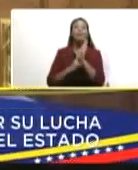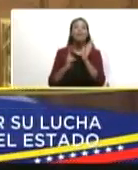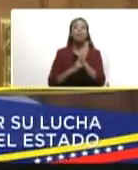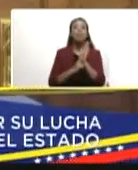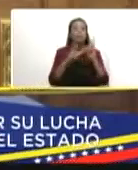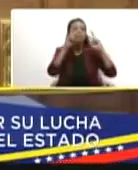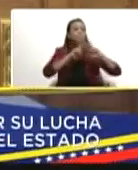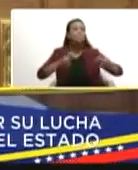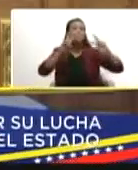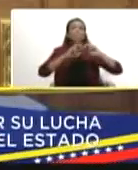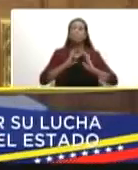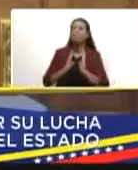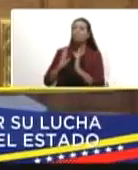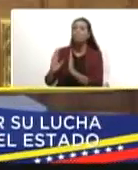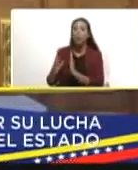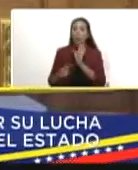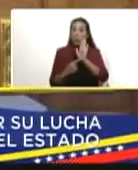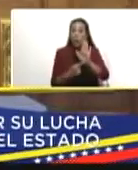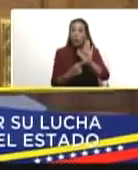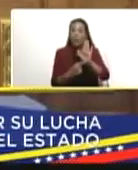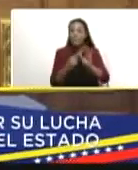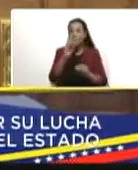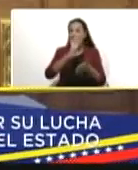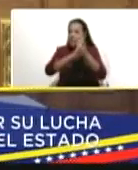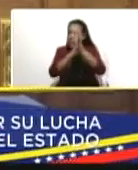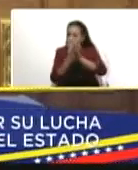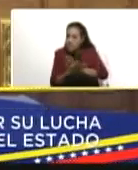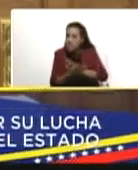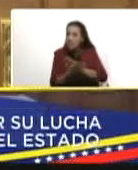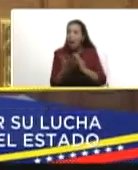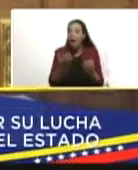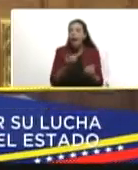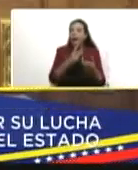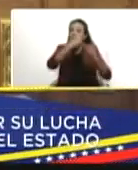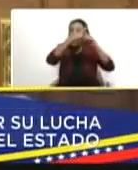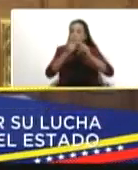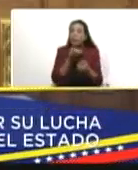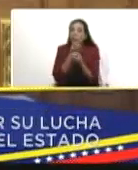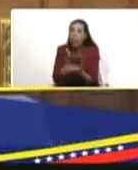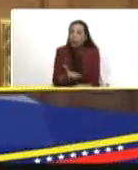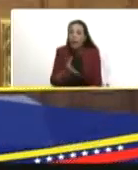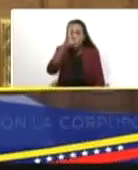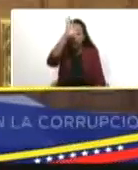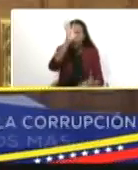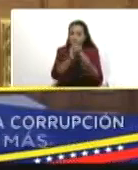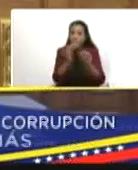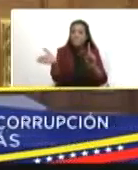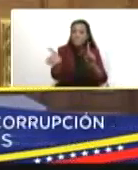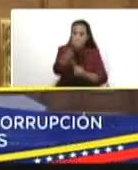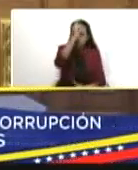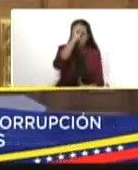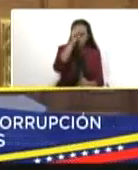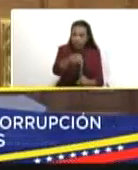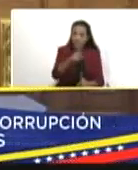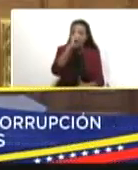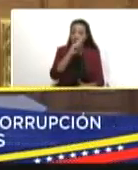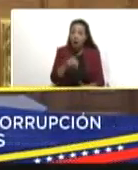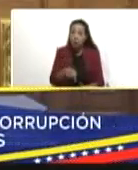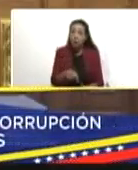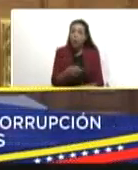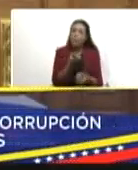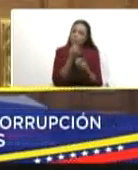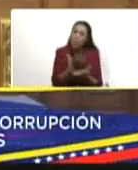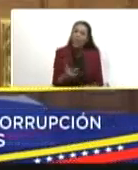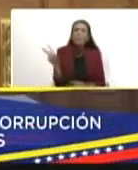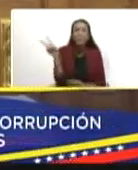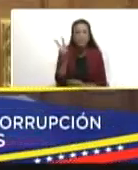verdad por eso he dejado para el cierre de metas algo hermoso la